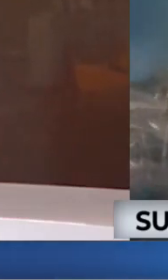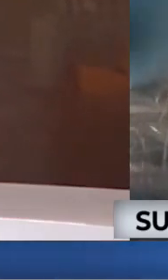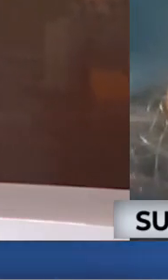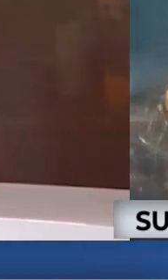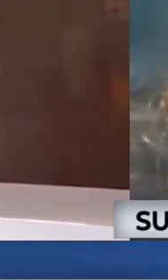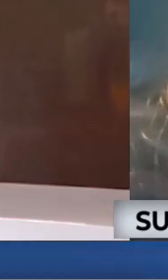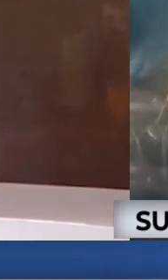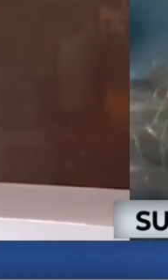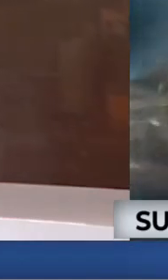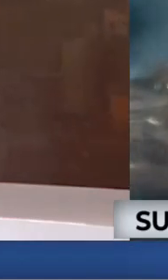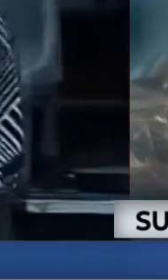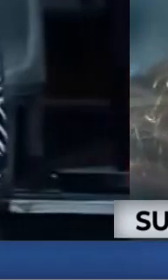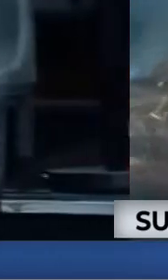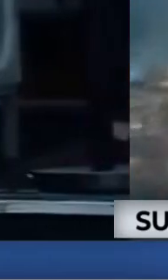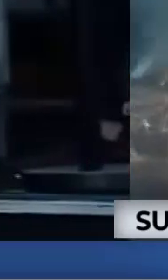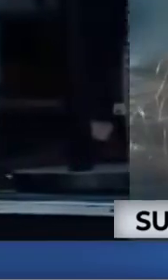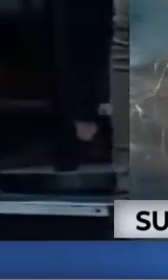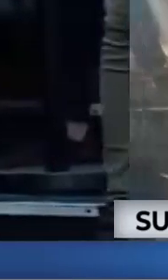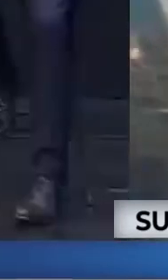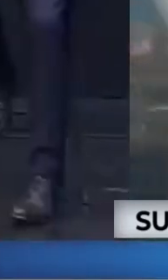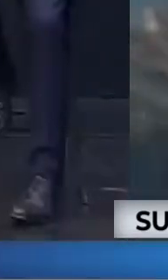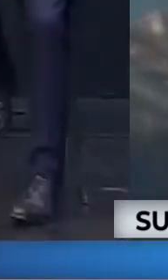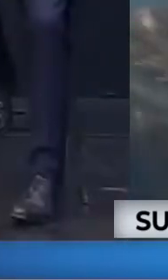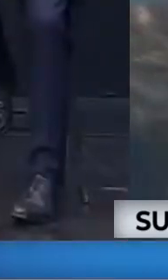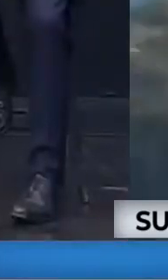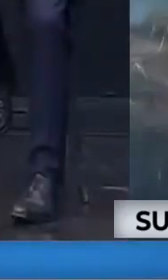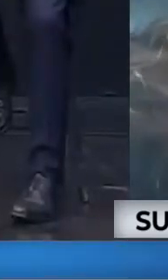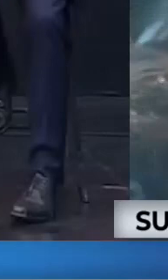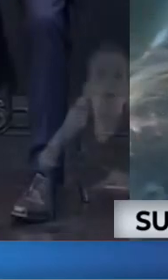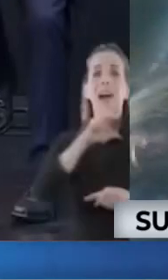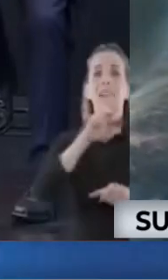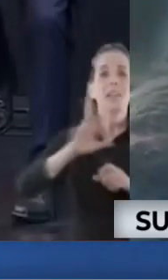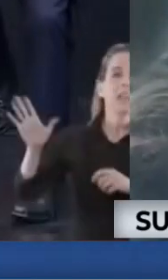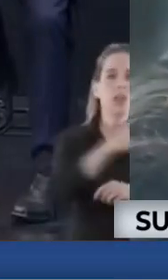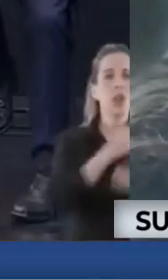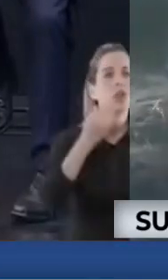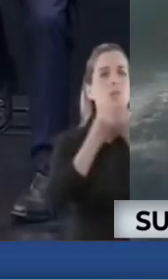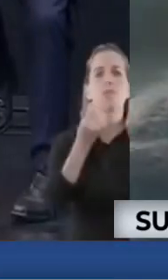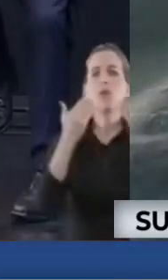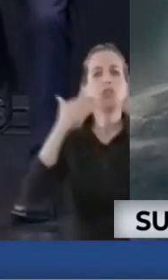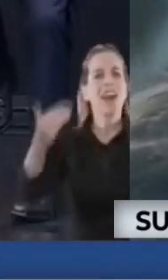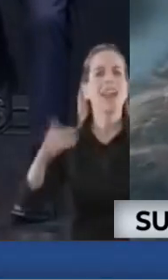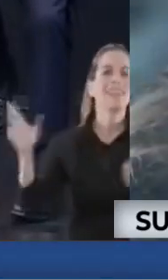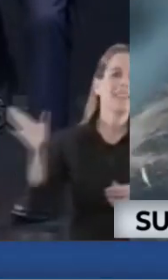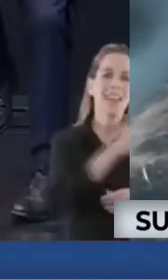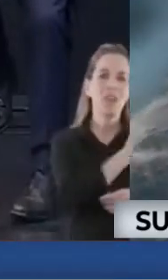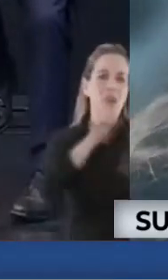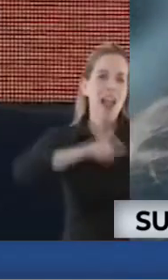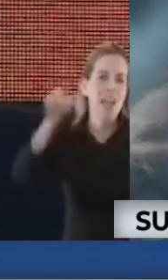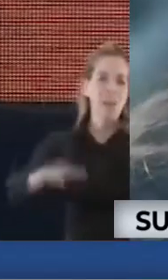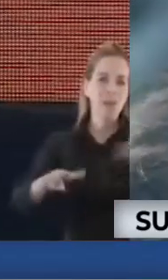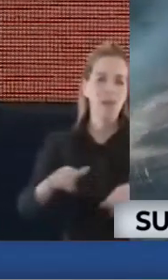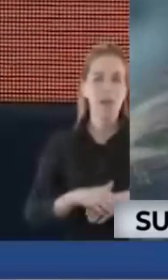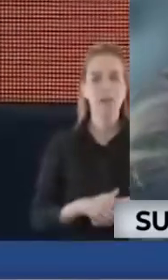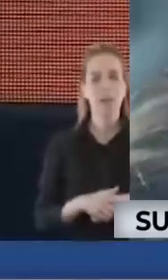y las jóvenes que se inscriban en pensamiento lógico y en matemática, y luego comienza